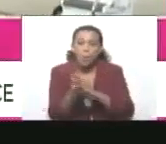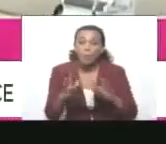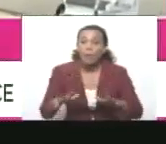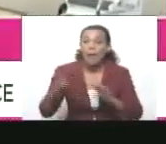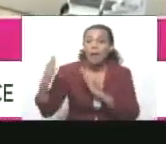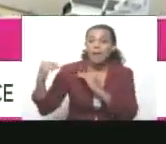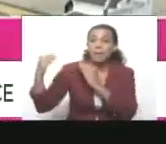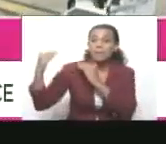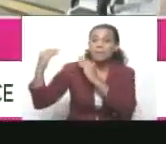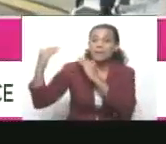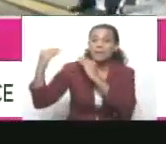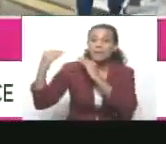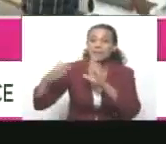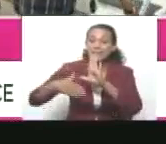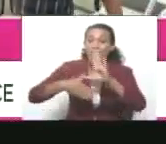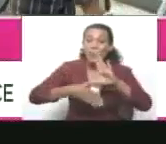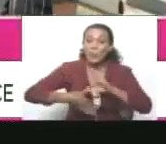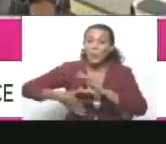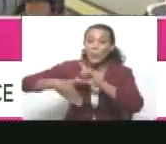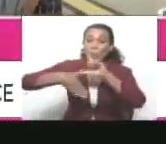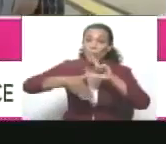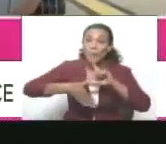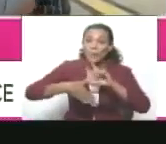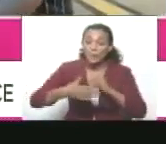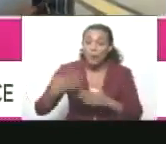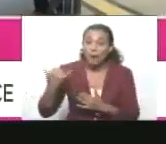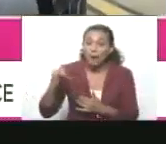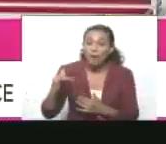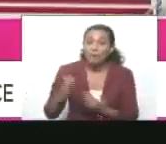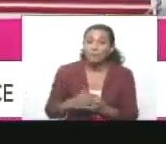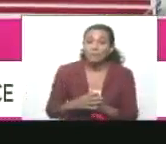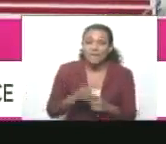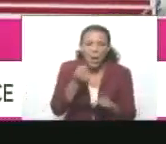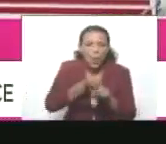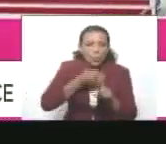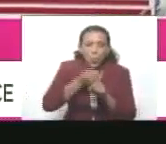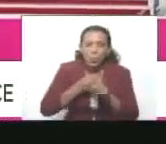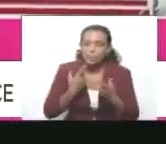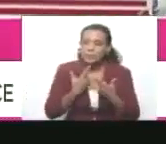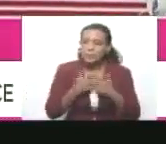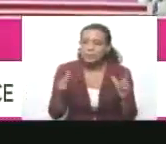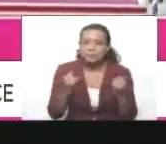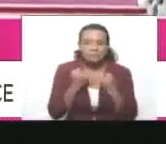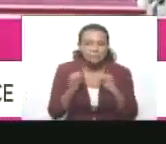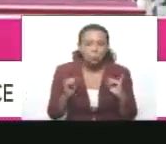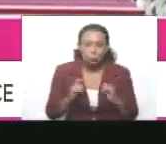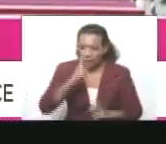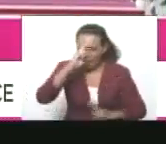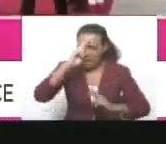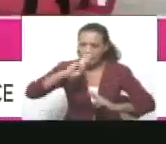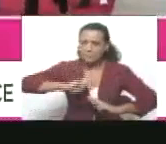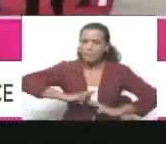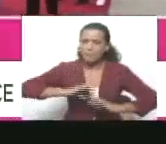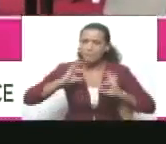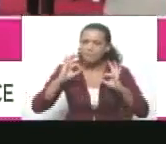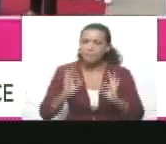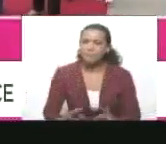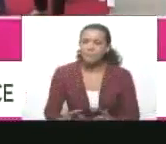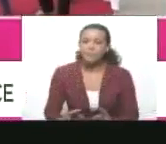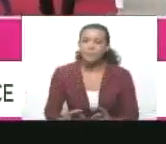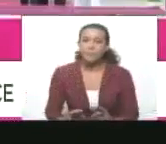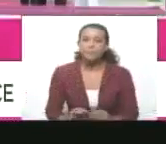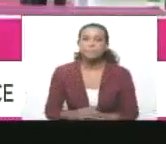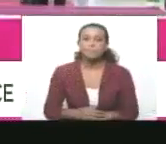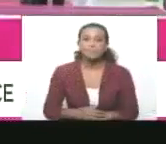esperanza de los pueblos del sur global, de los que luchan por su independencia, su soberanía.